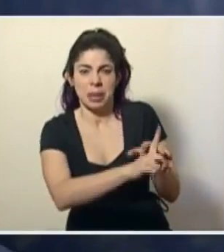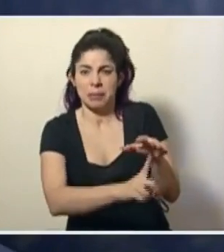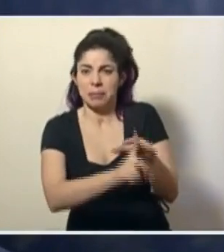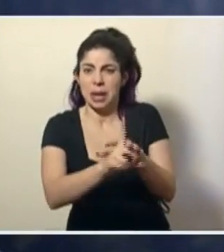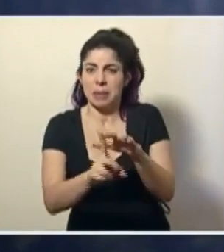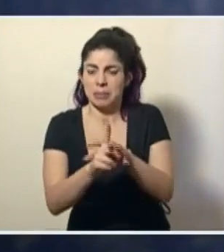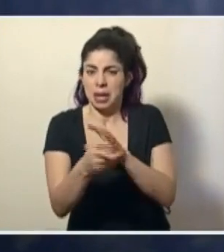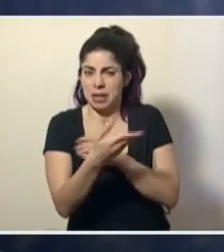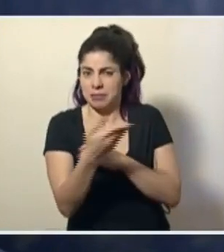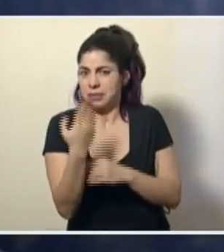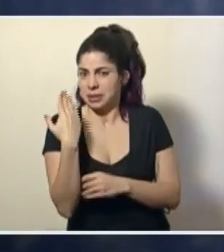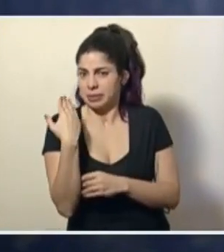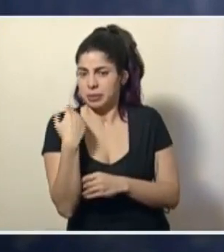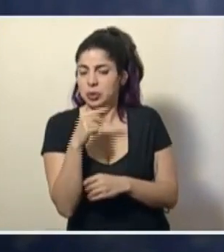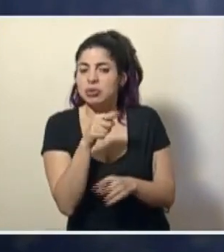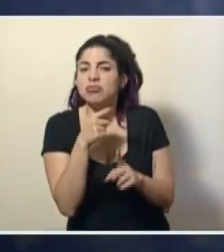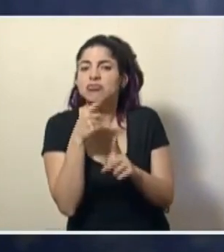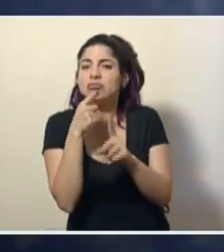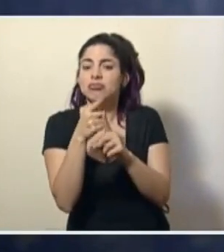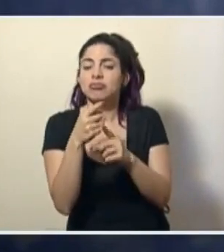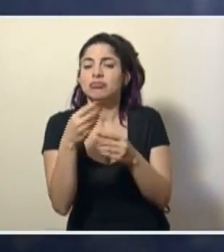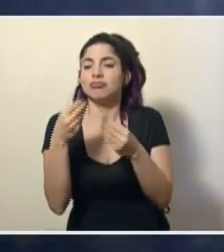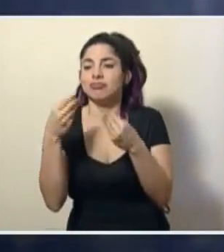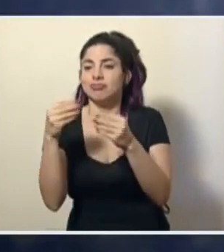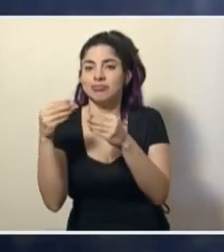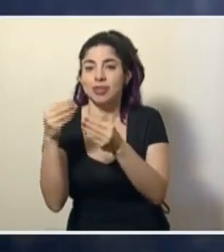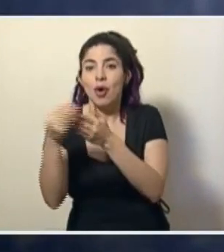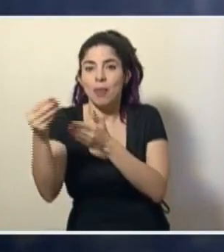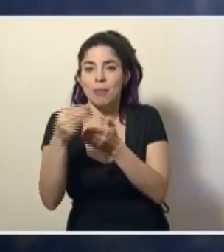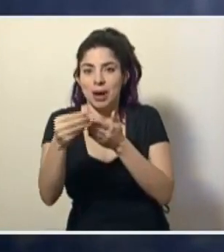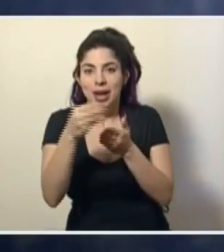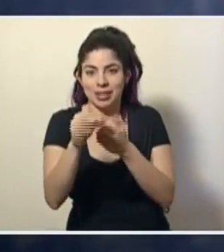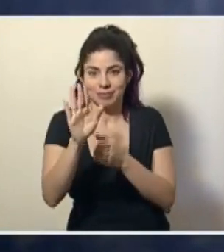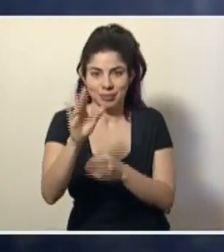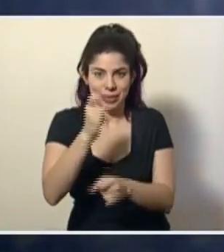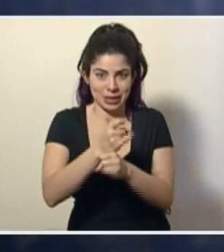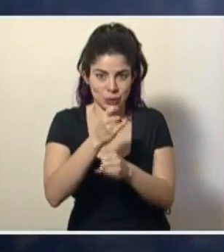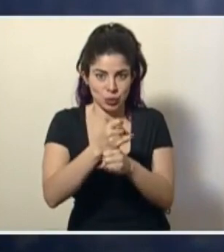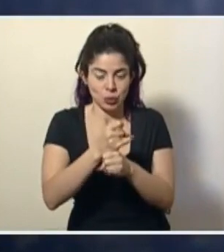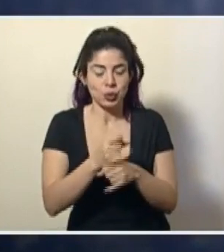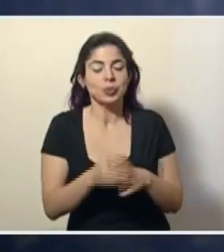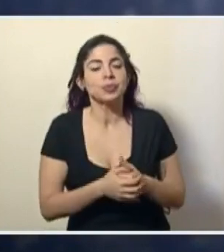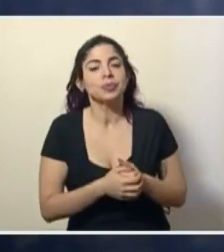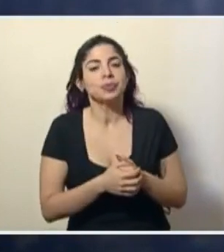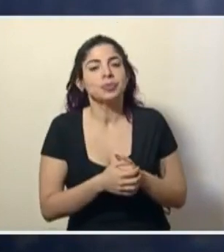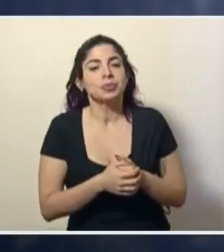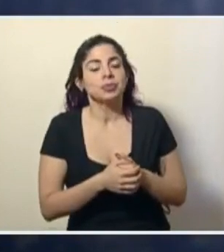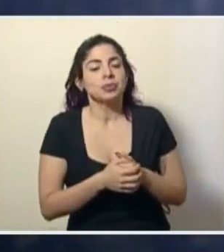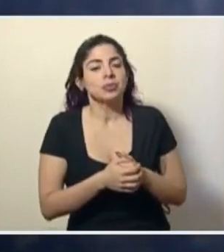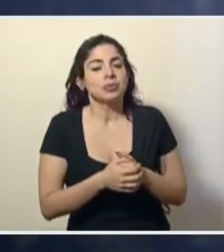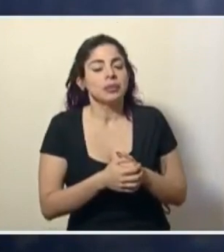presentado recientemente sobre las adjudicaciones por parte de la institución,